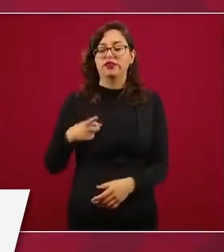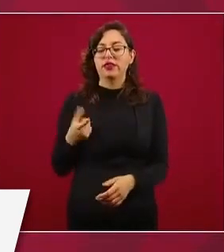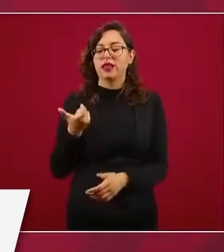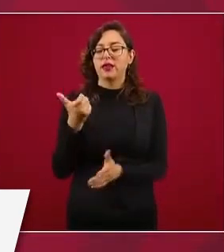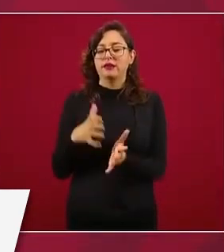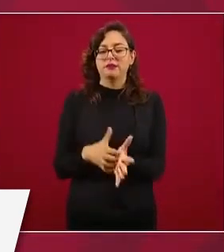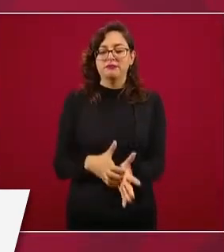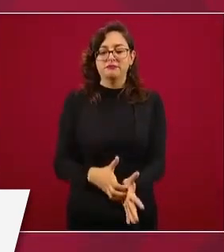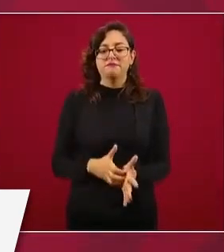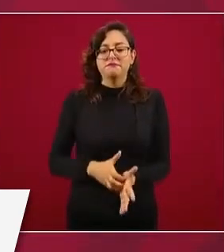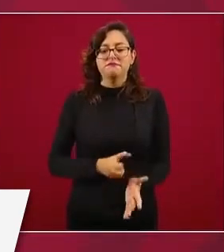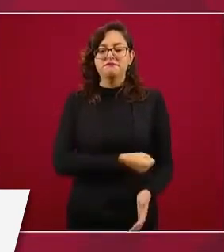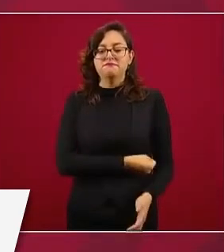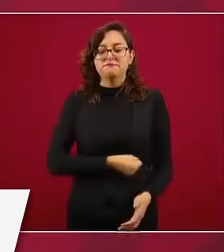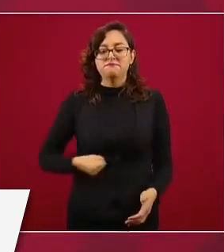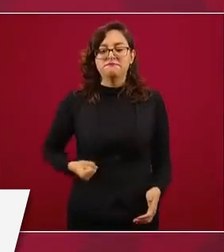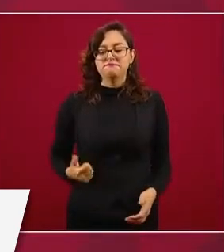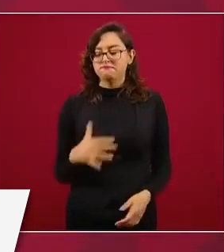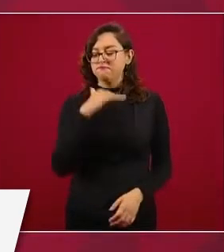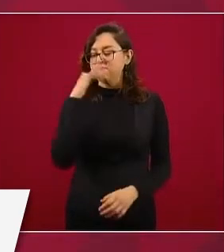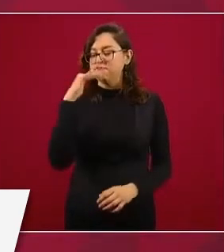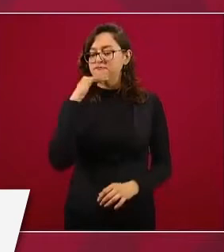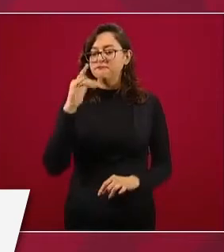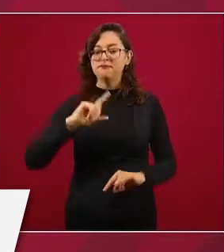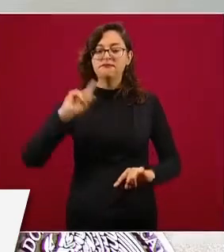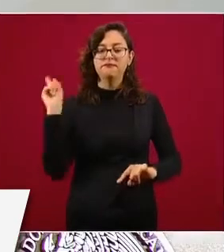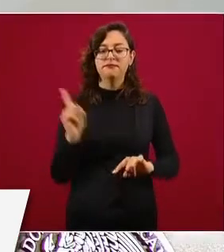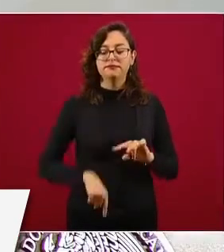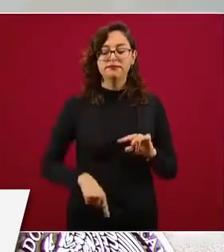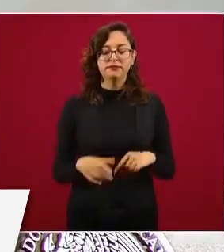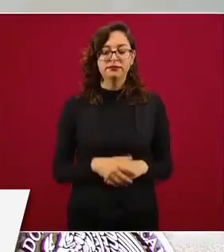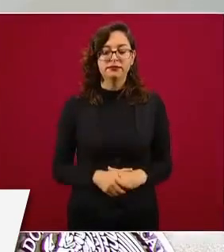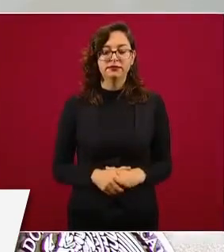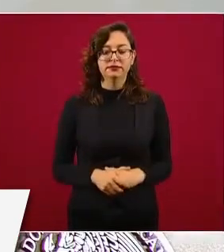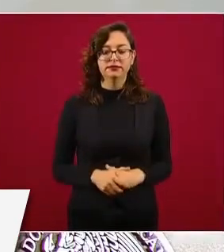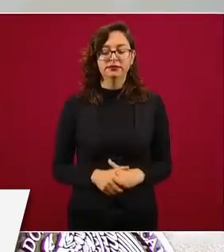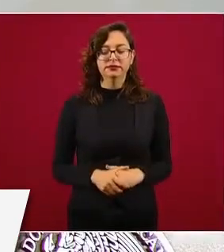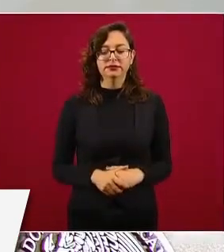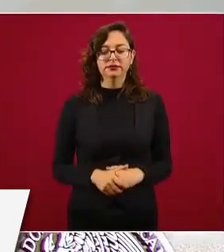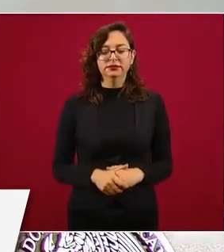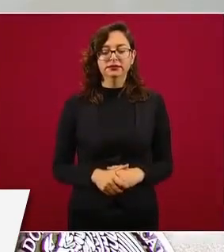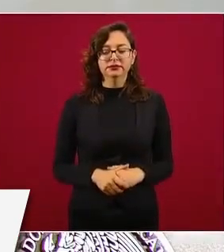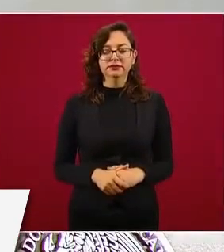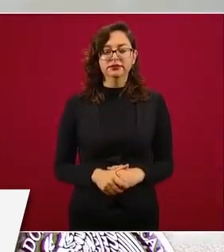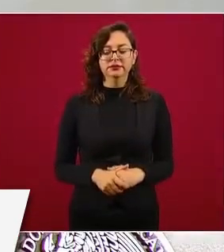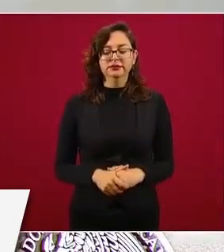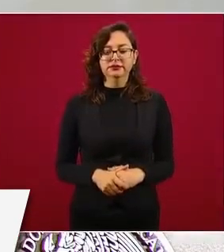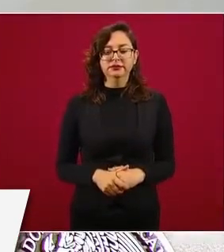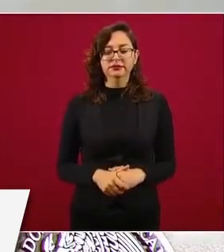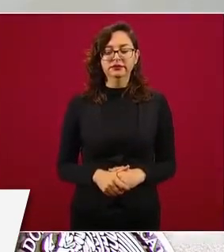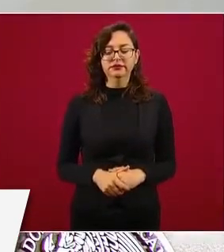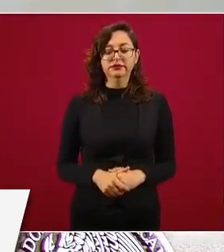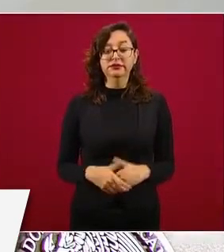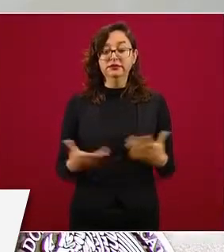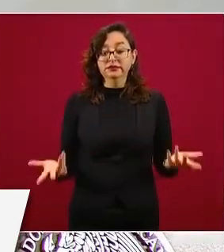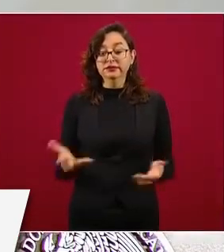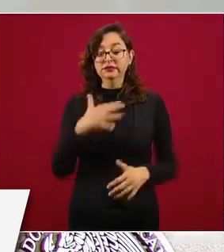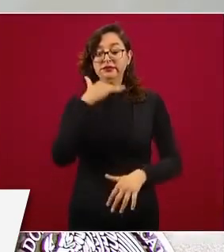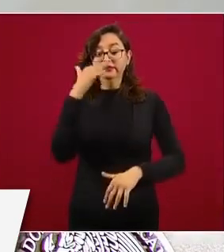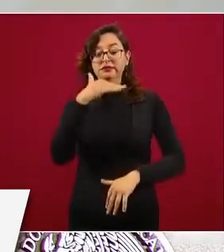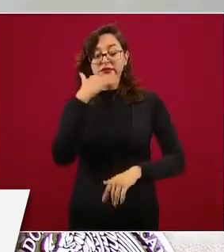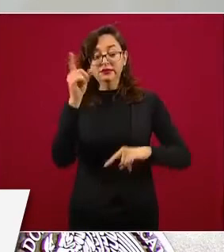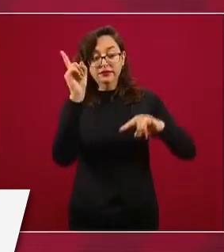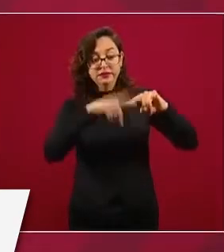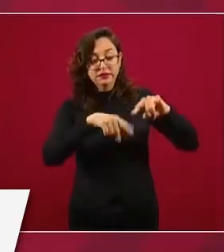se permita la corrupción. La corrupción hay que combatirla no solo por razones de índole